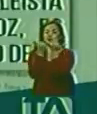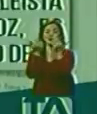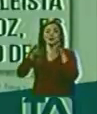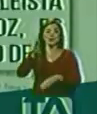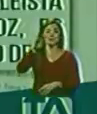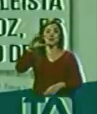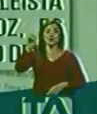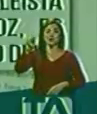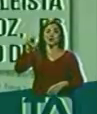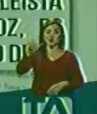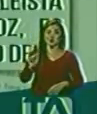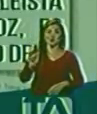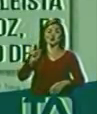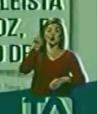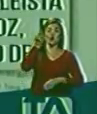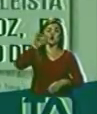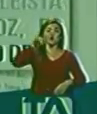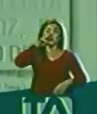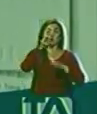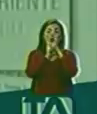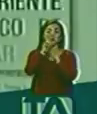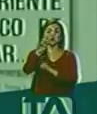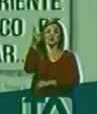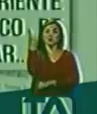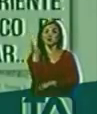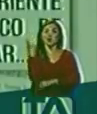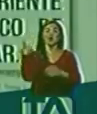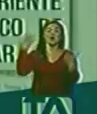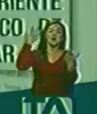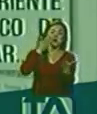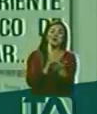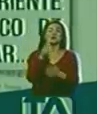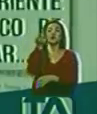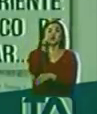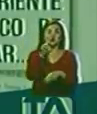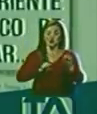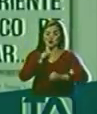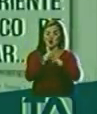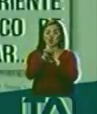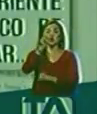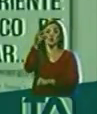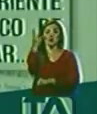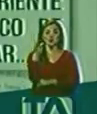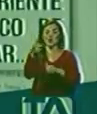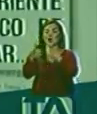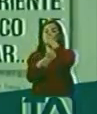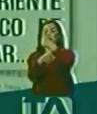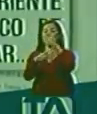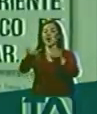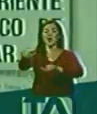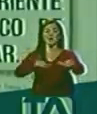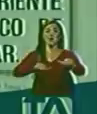muñoz es decir desde el 1º de junio del año 2011 hasta el 31 de mayo del 2012 como asistente administrativo